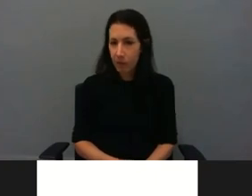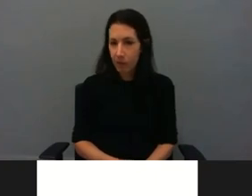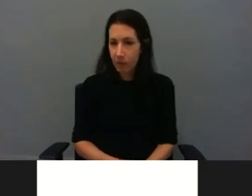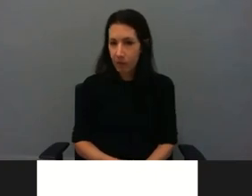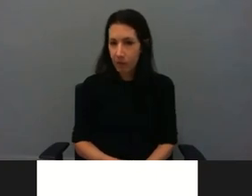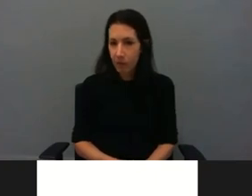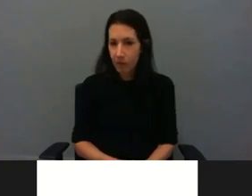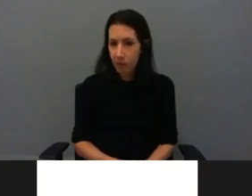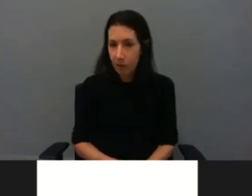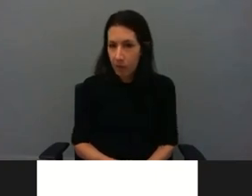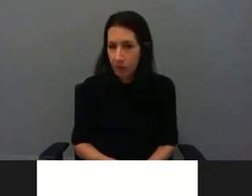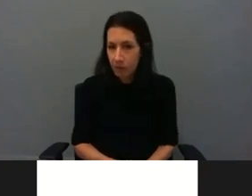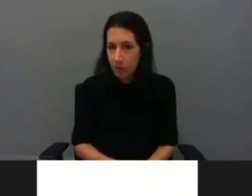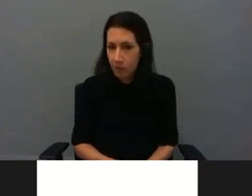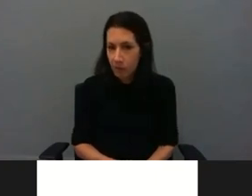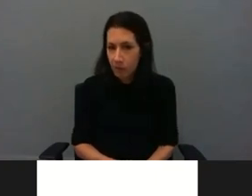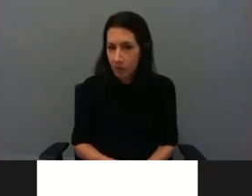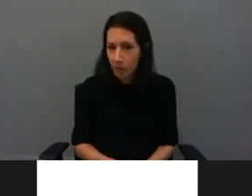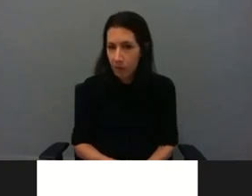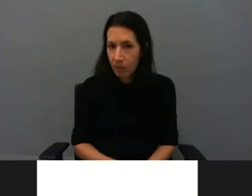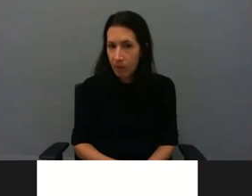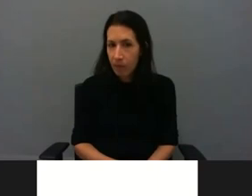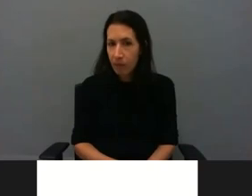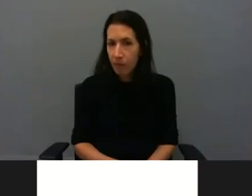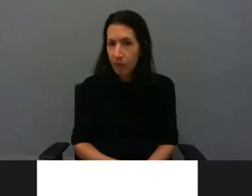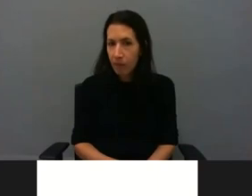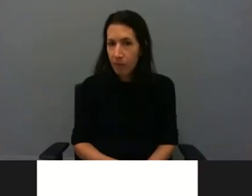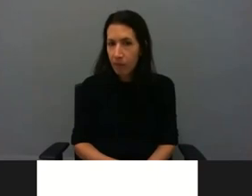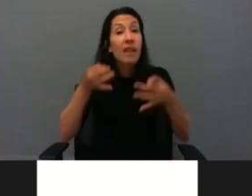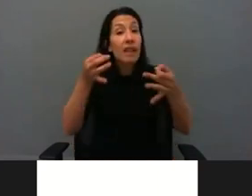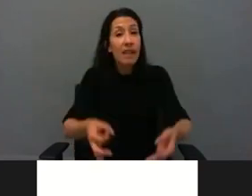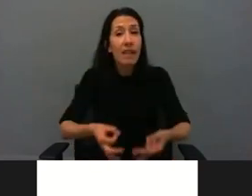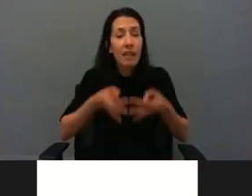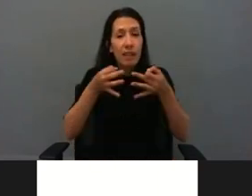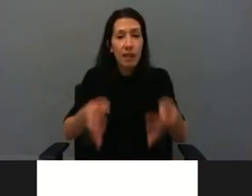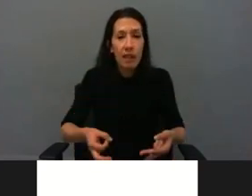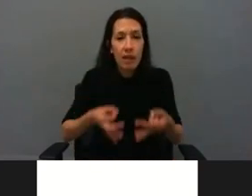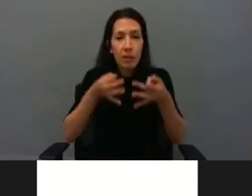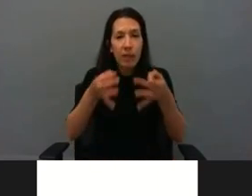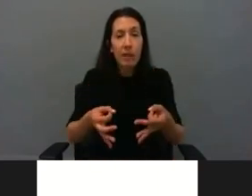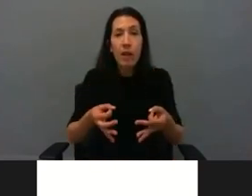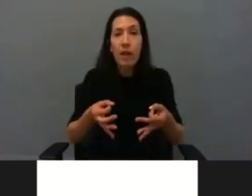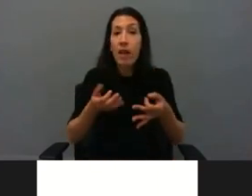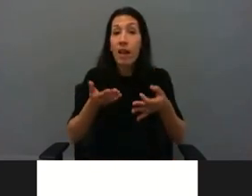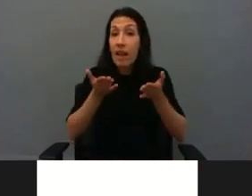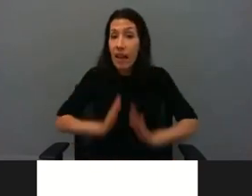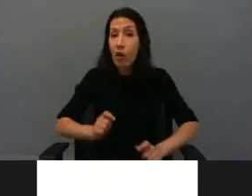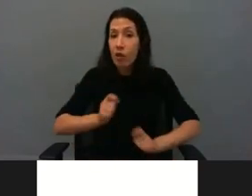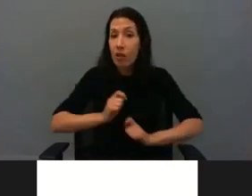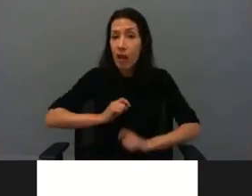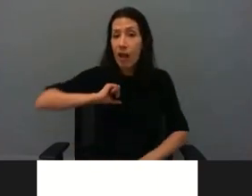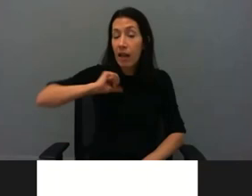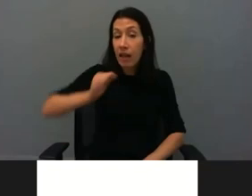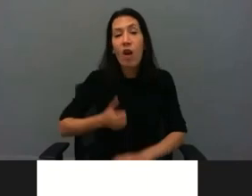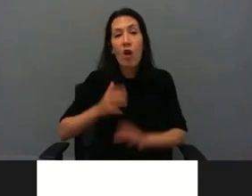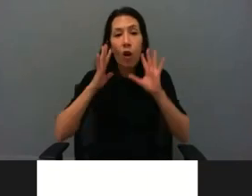lo mismo, porque siempre tiene ese sentido de que a ambos se les quiere igualmente.